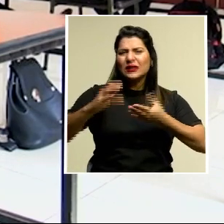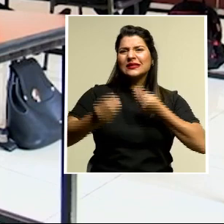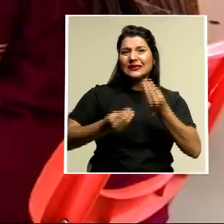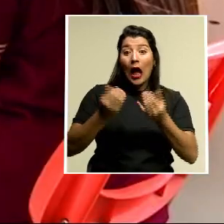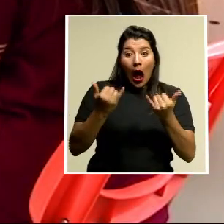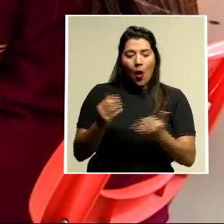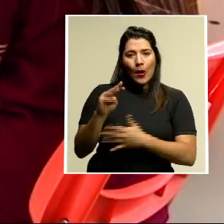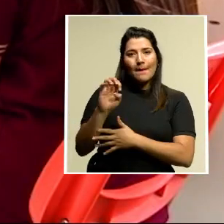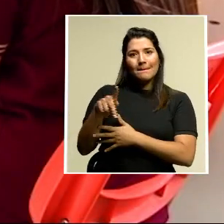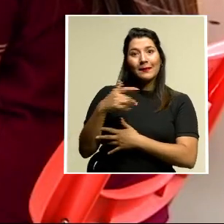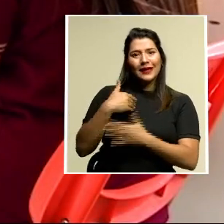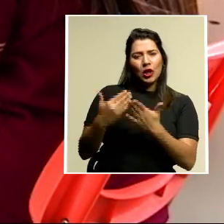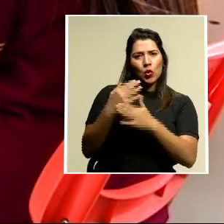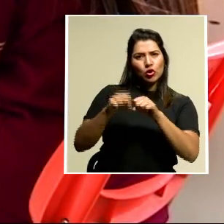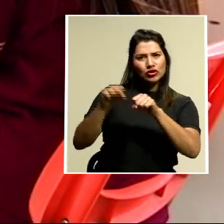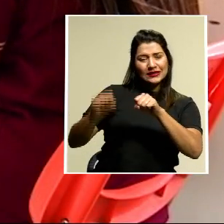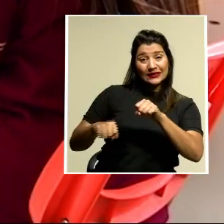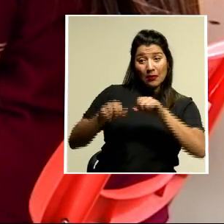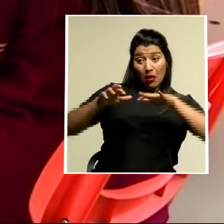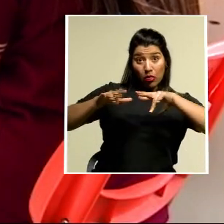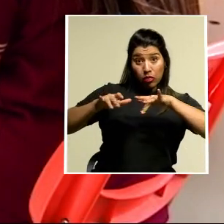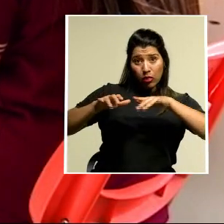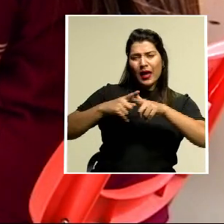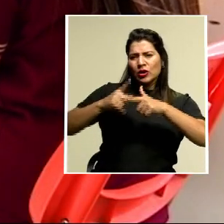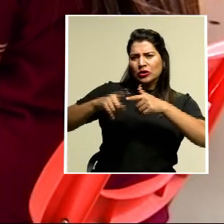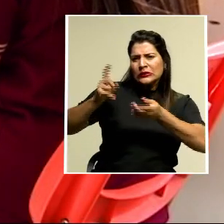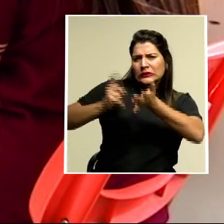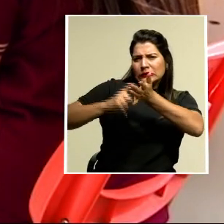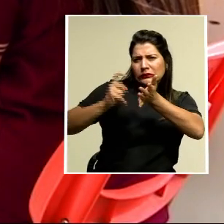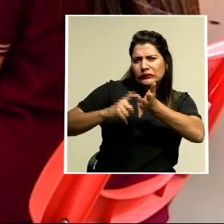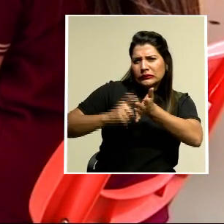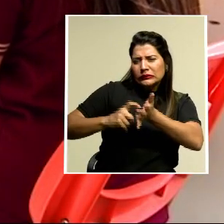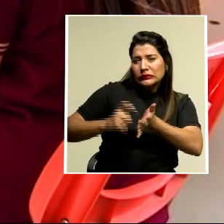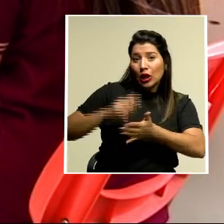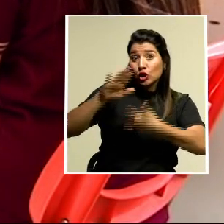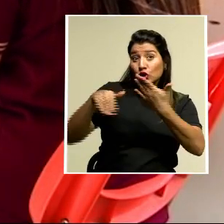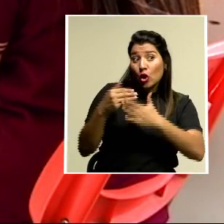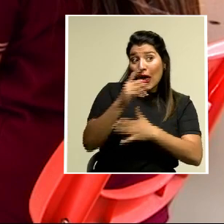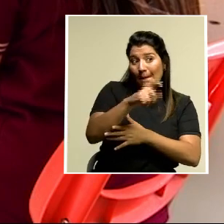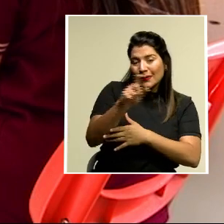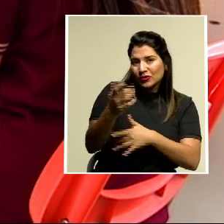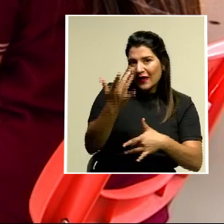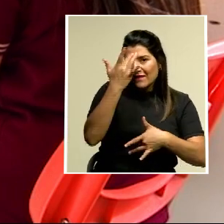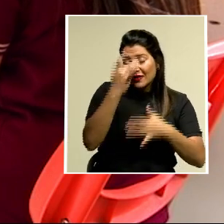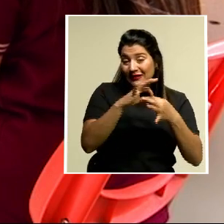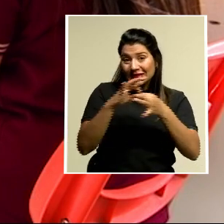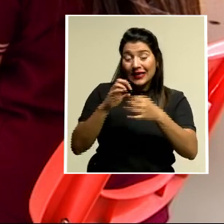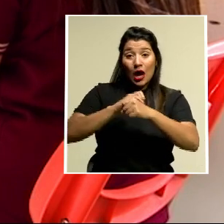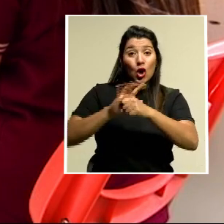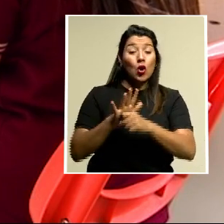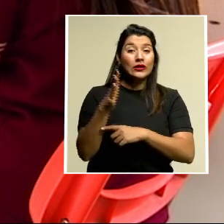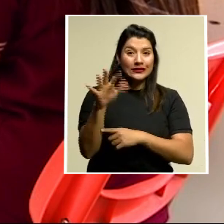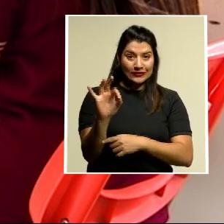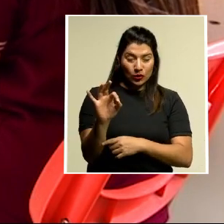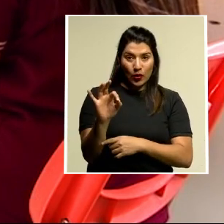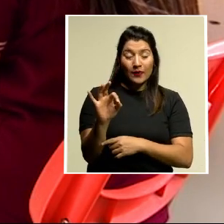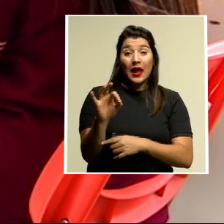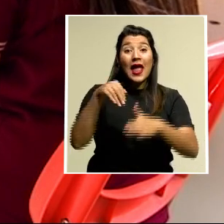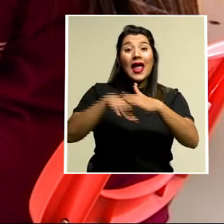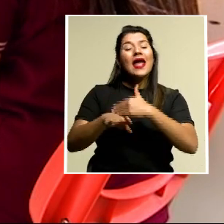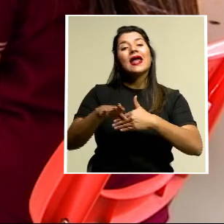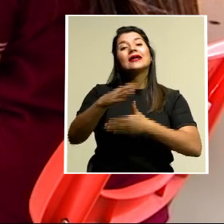de información nacional que digitaliza y centraliza el registro de reportes de casos asociados a la COVID-19 en